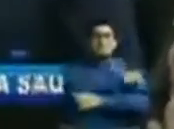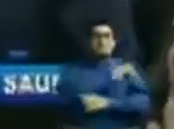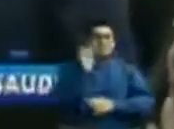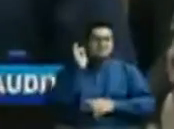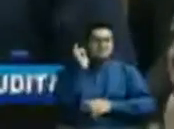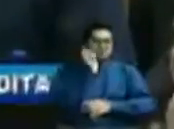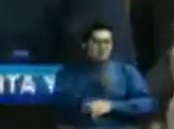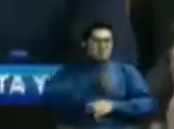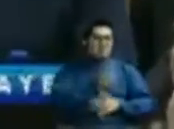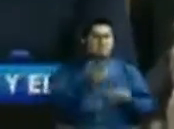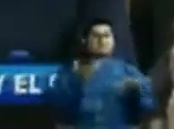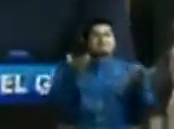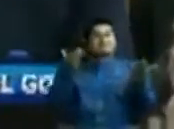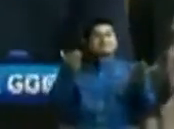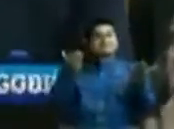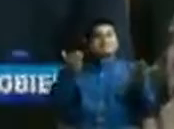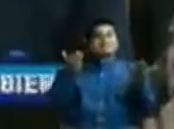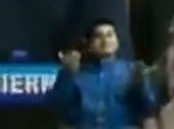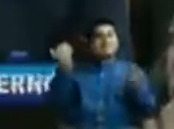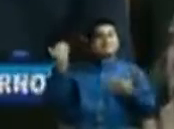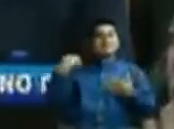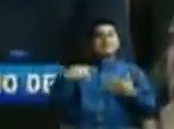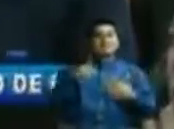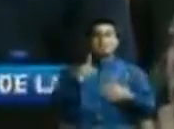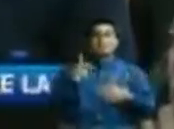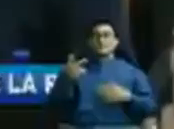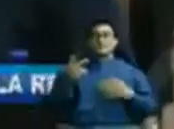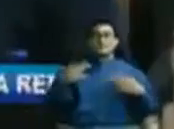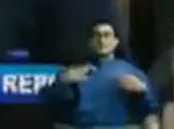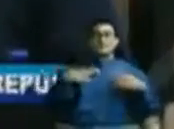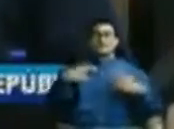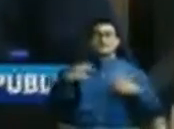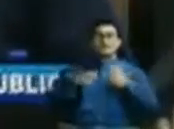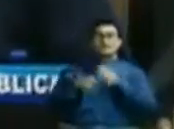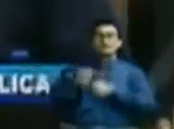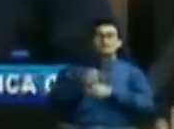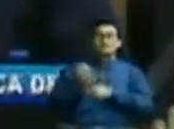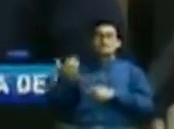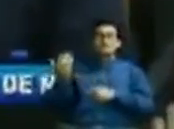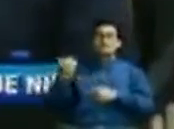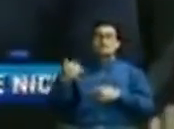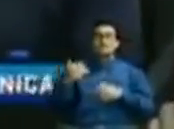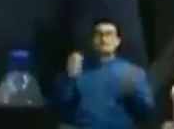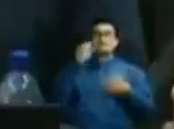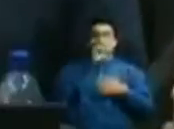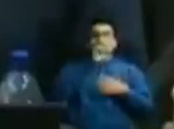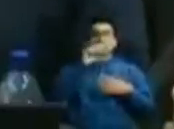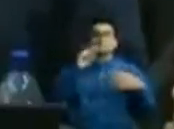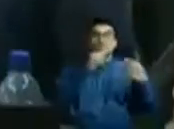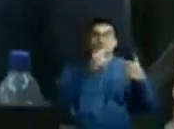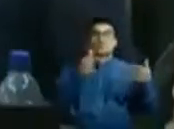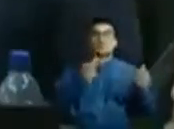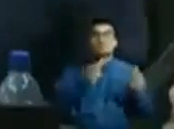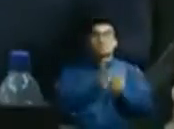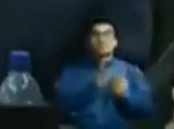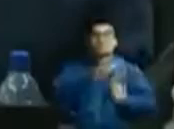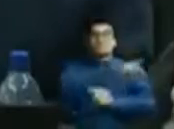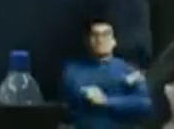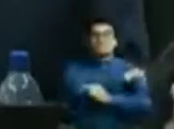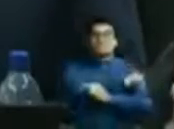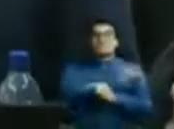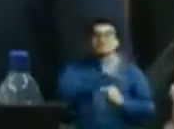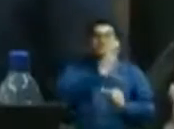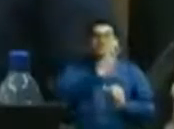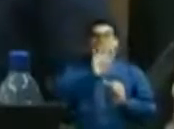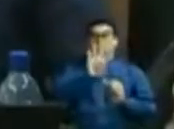más vilipendiadas a partir del 18 de abril del año pasado y hasta la fecha. Salieron